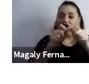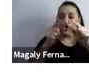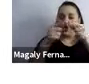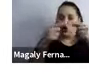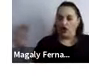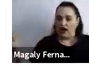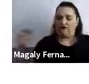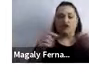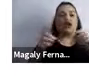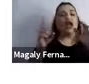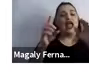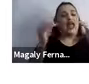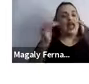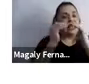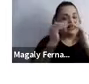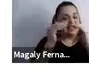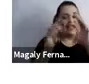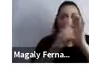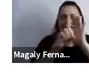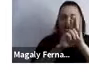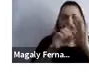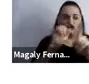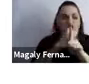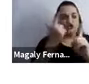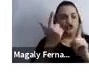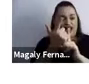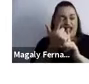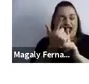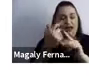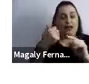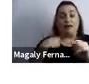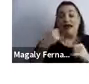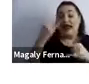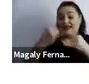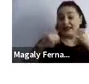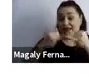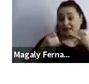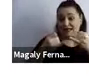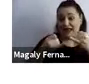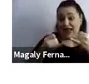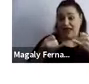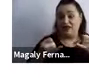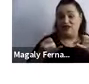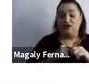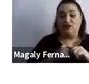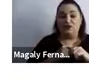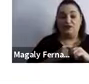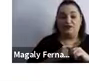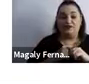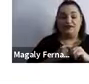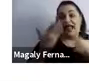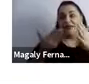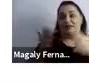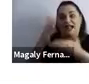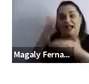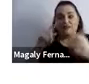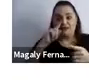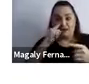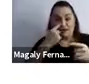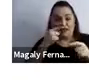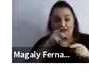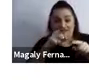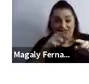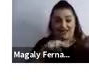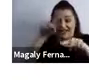sociales. Y ya voy acabando, perdonen la extensión, habrá quien esté aburrido. Esta gráfica